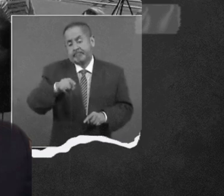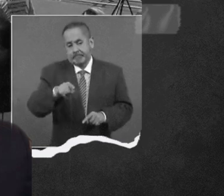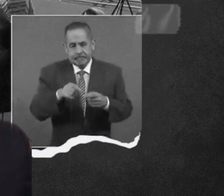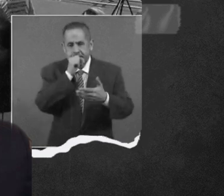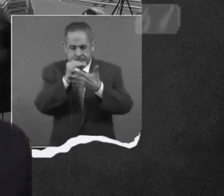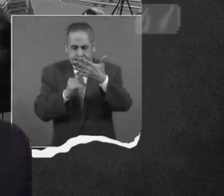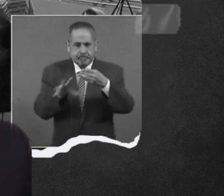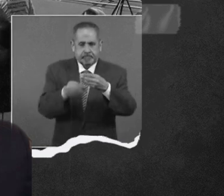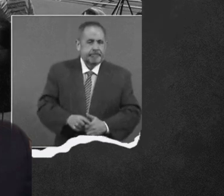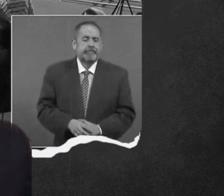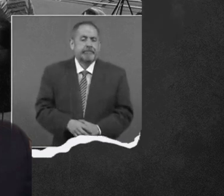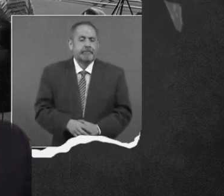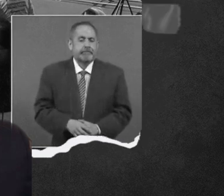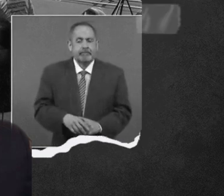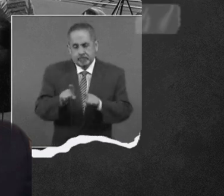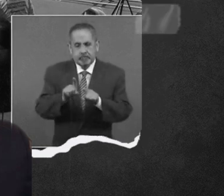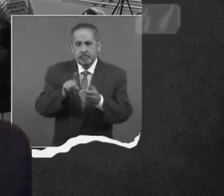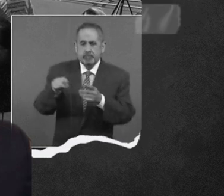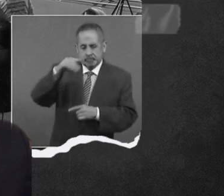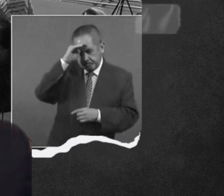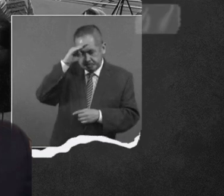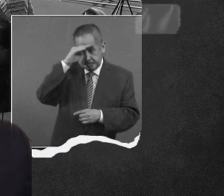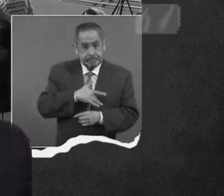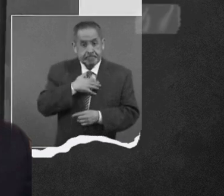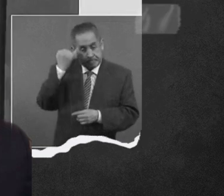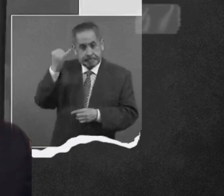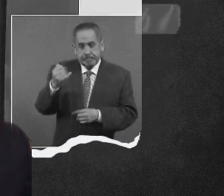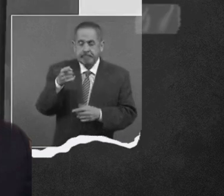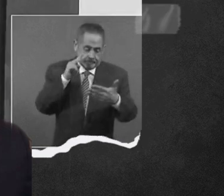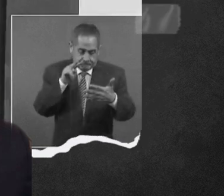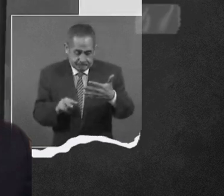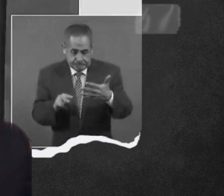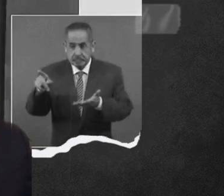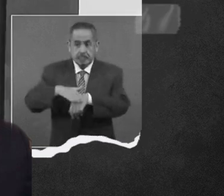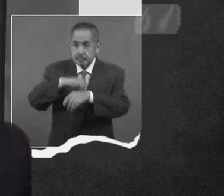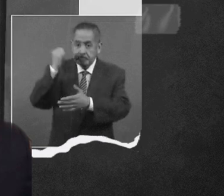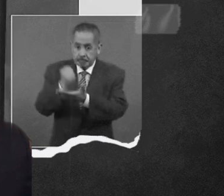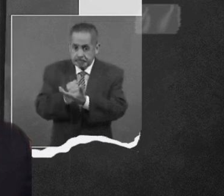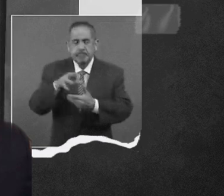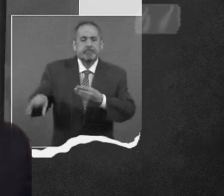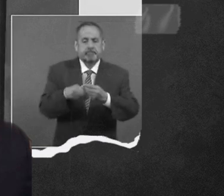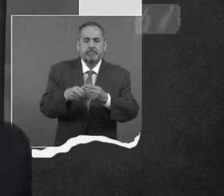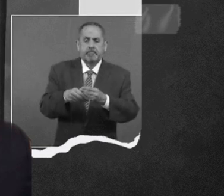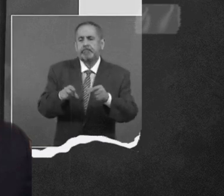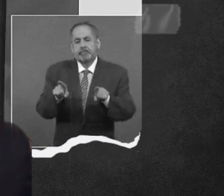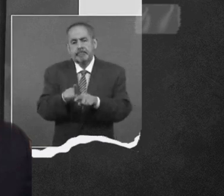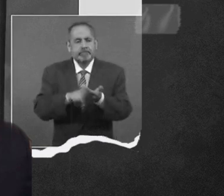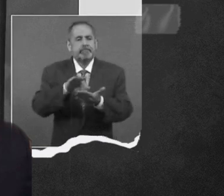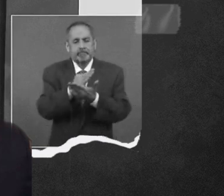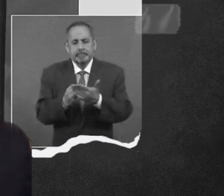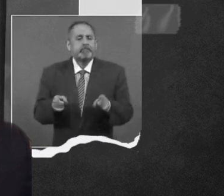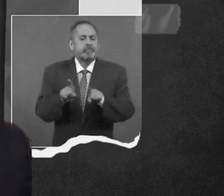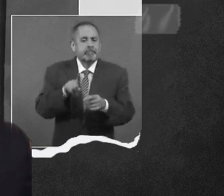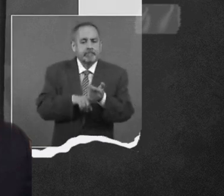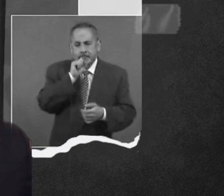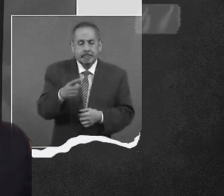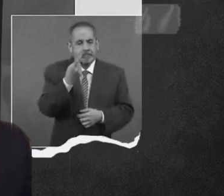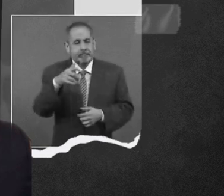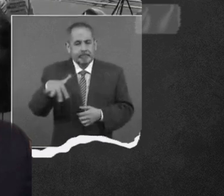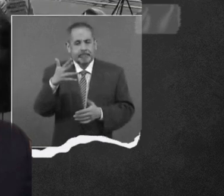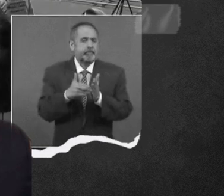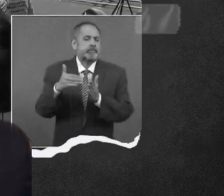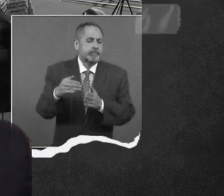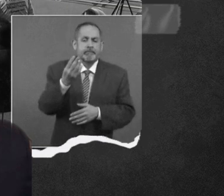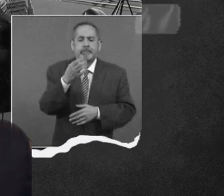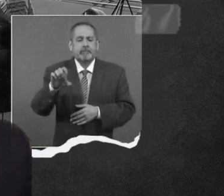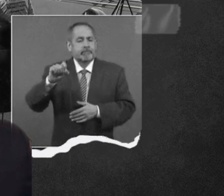anuncian en el presupuesto anexo mismo que someto a su consideración y en el caso de tu aprobación se adjunta también la factura por el importe de 115